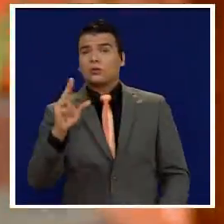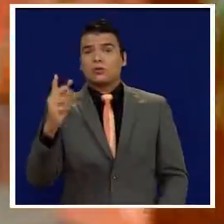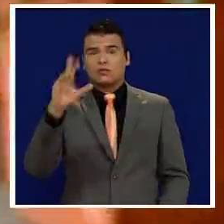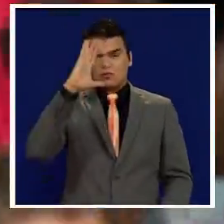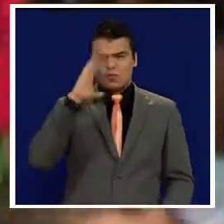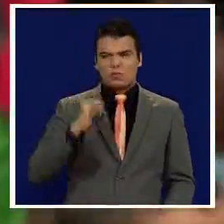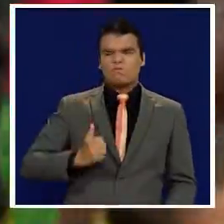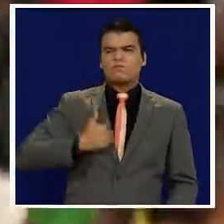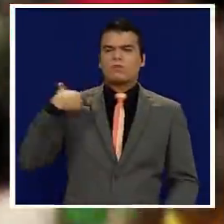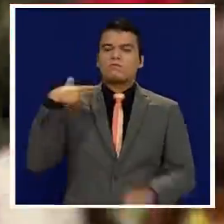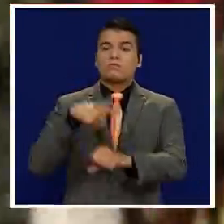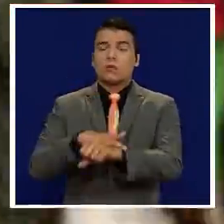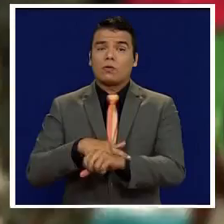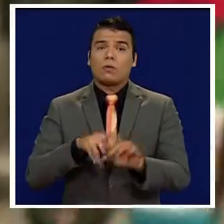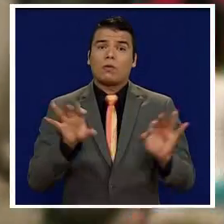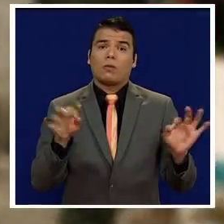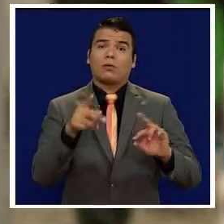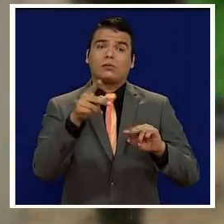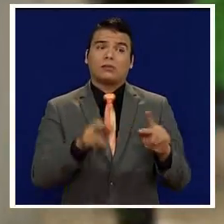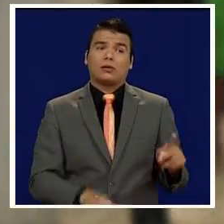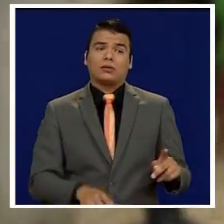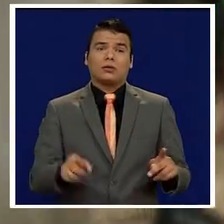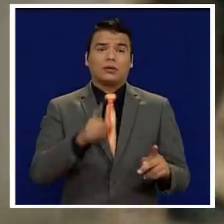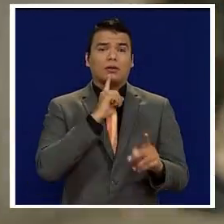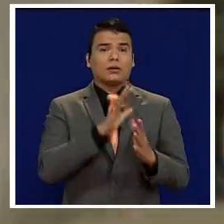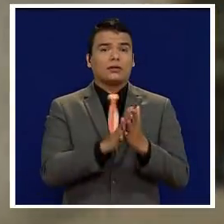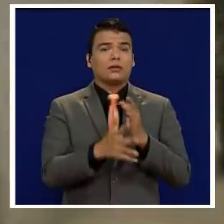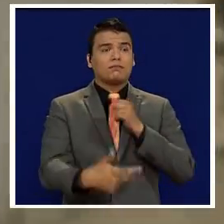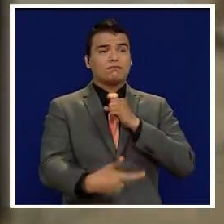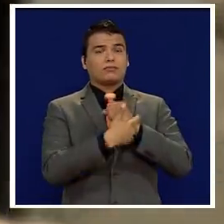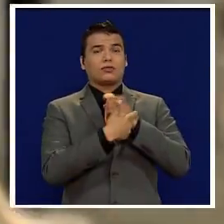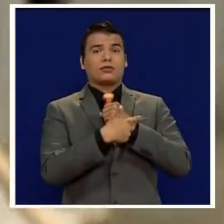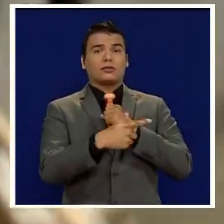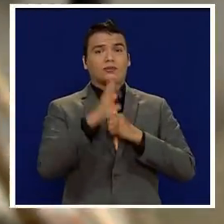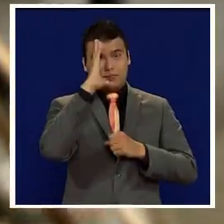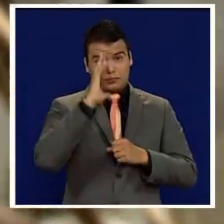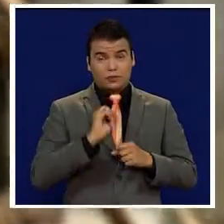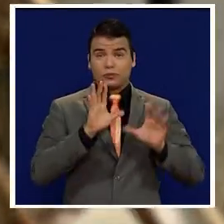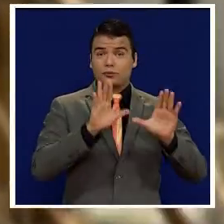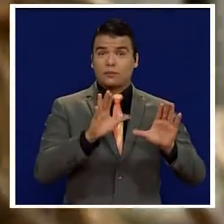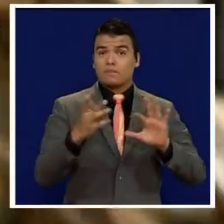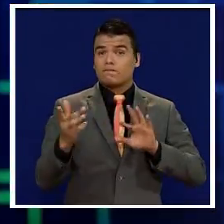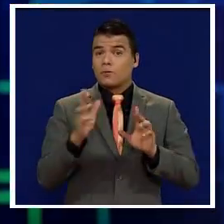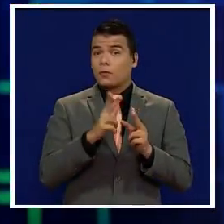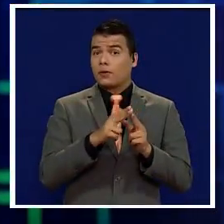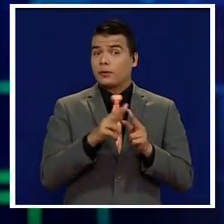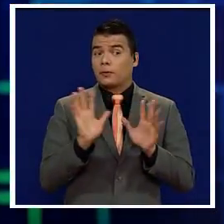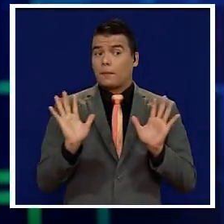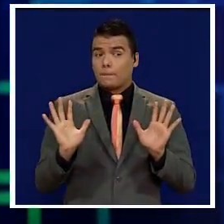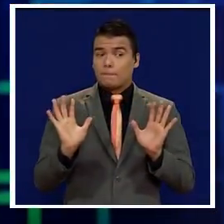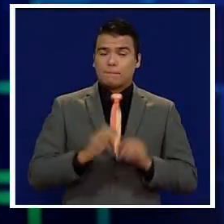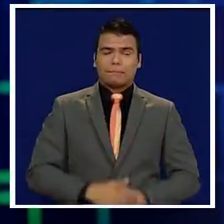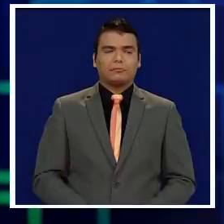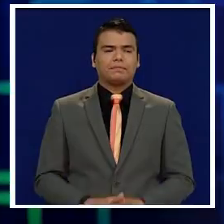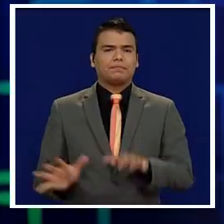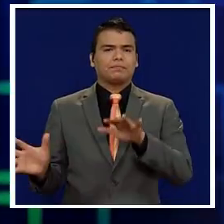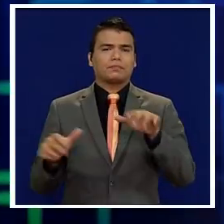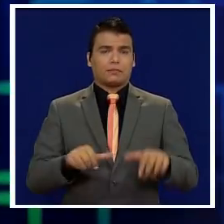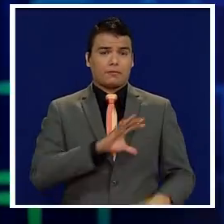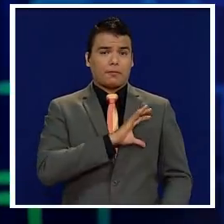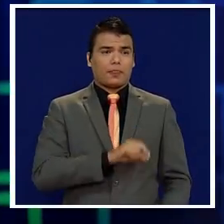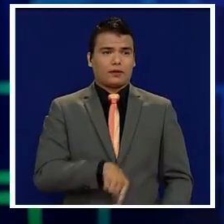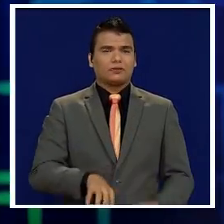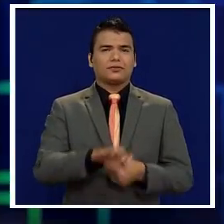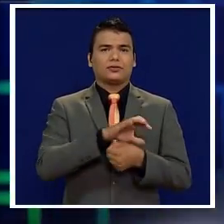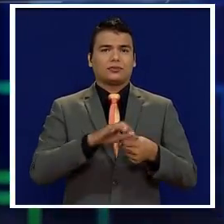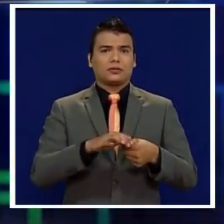de la policía o si por el contrario se trata de un caso de agresión en contra de servidor público. Cali es una de las ciudades del